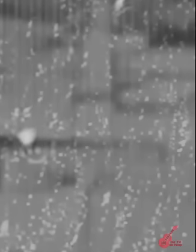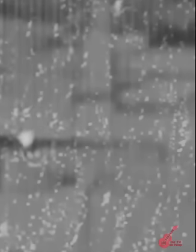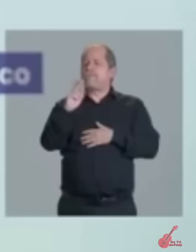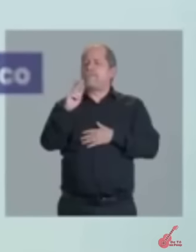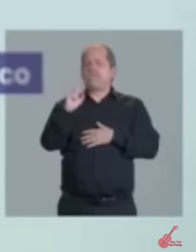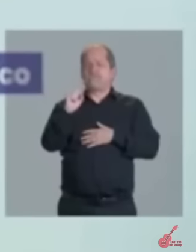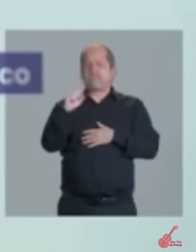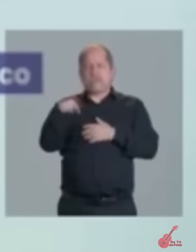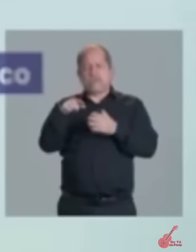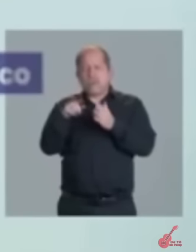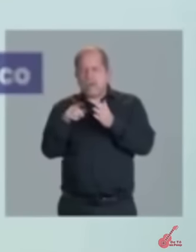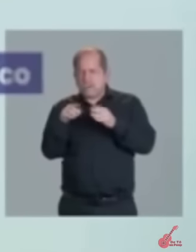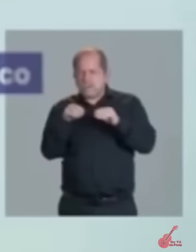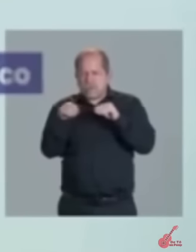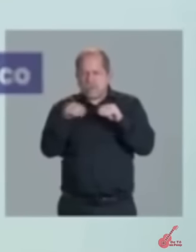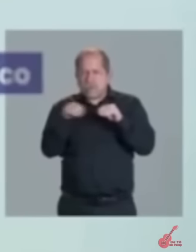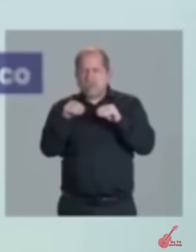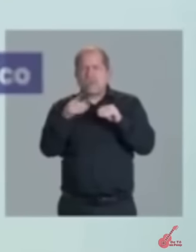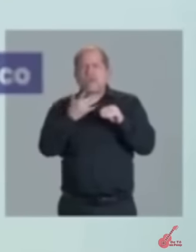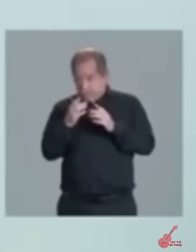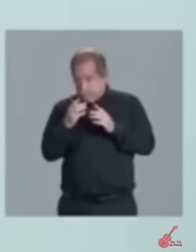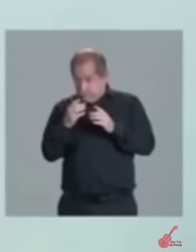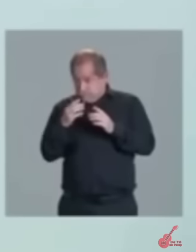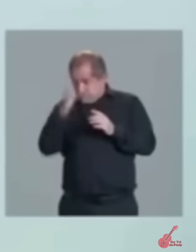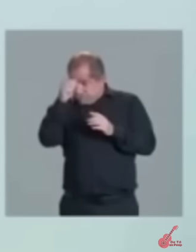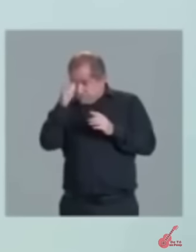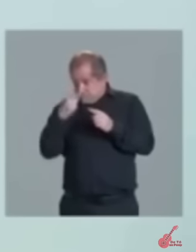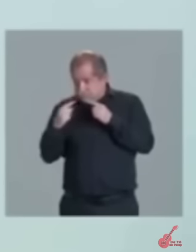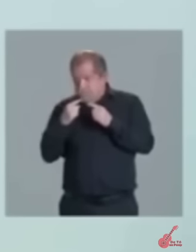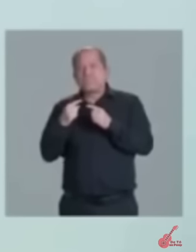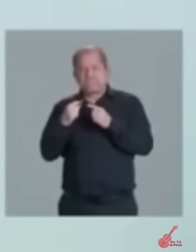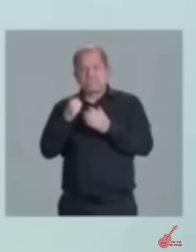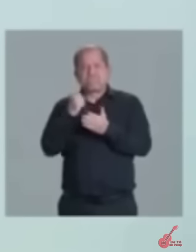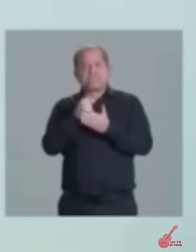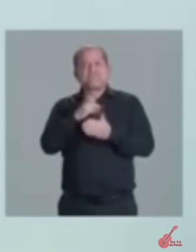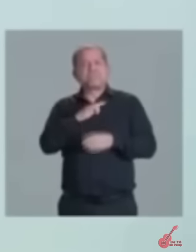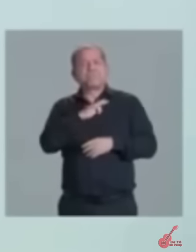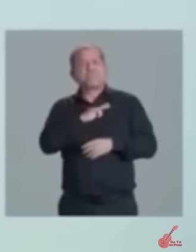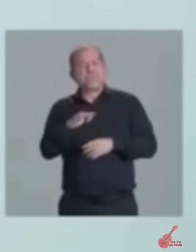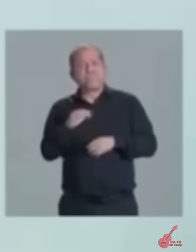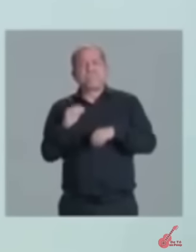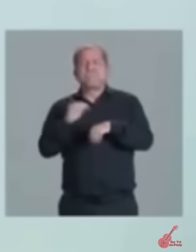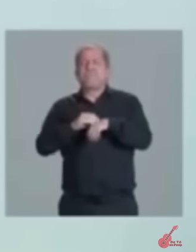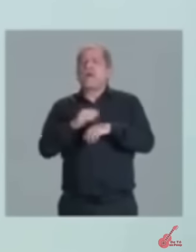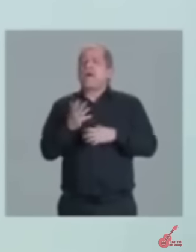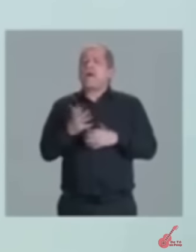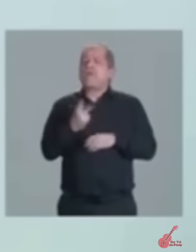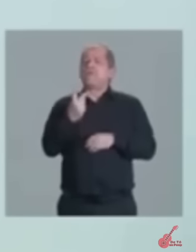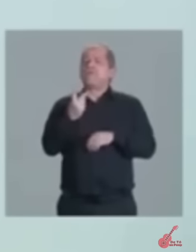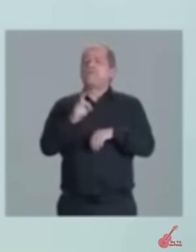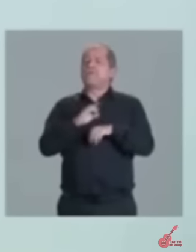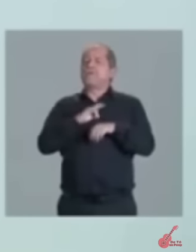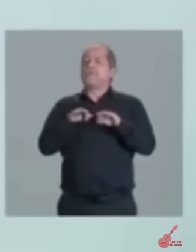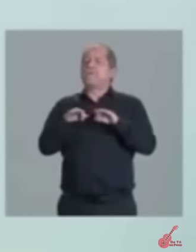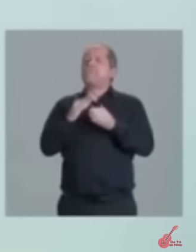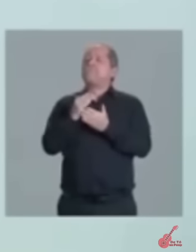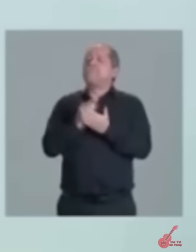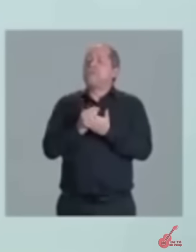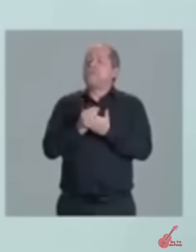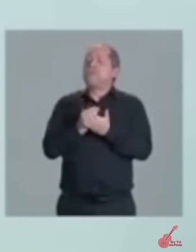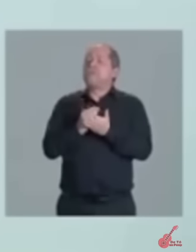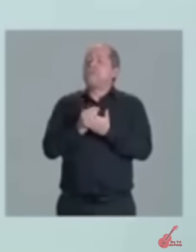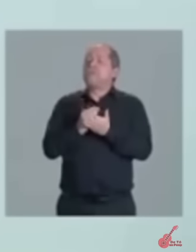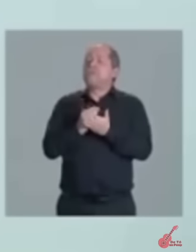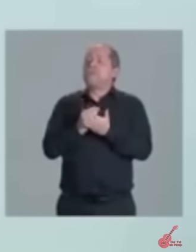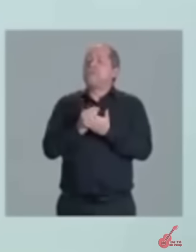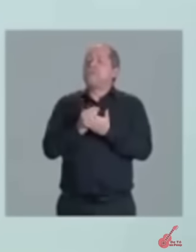Verga. Me comprometo que vamos a hacer sabadazos dos. Y además, en el próximo sexenio, llevaremos el salario mínimo a 10 pesos al